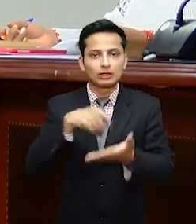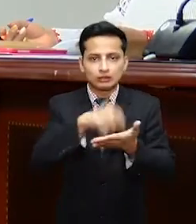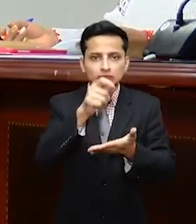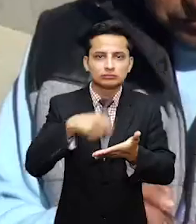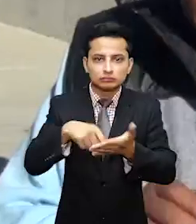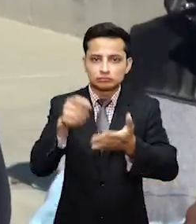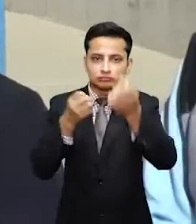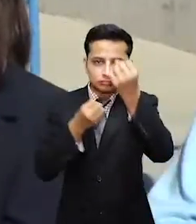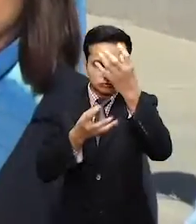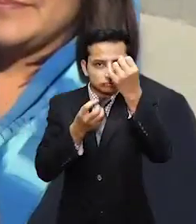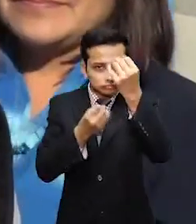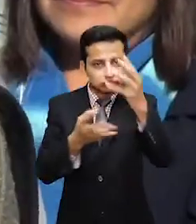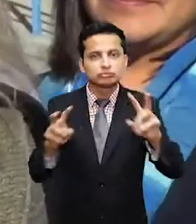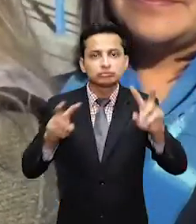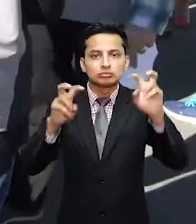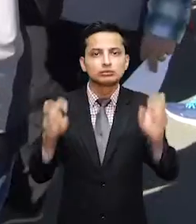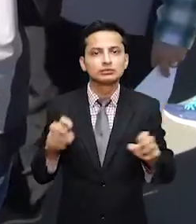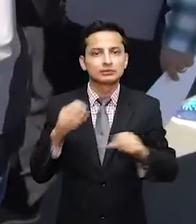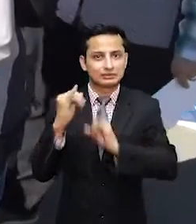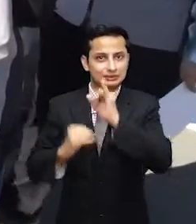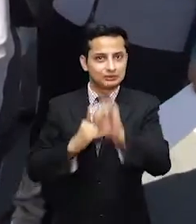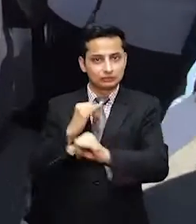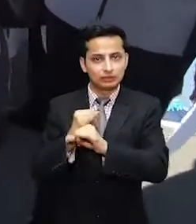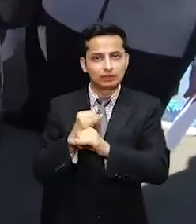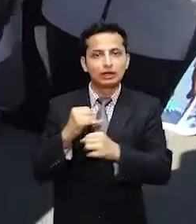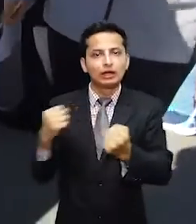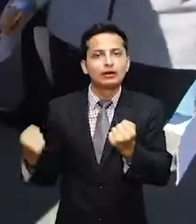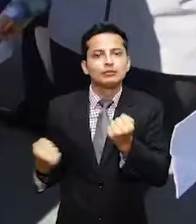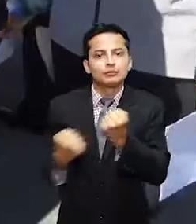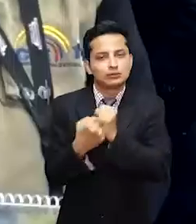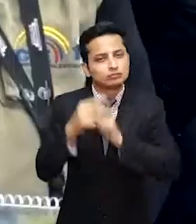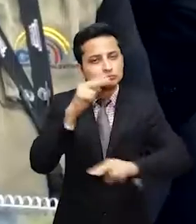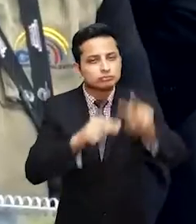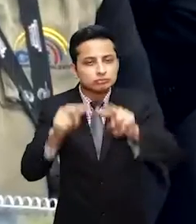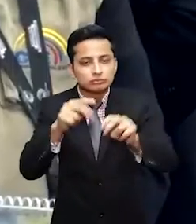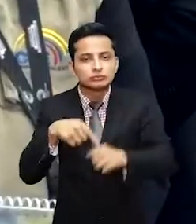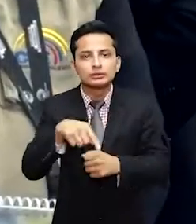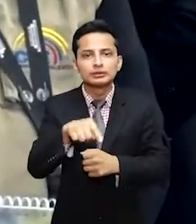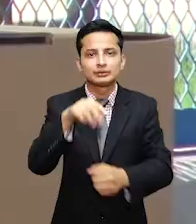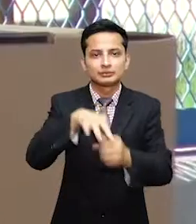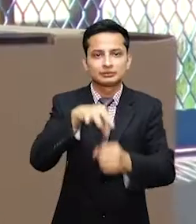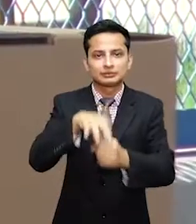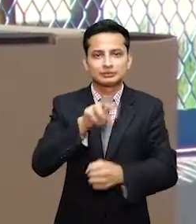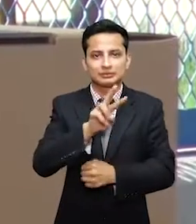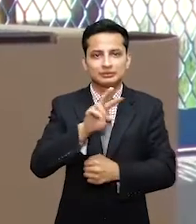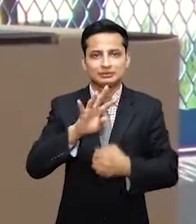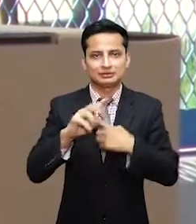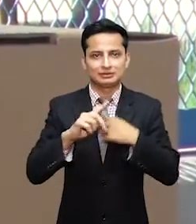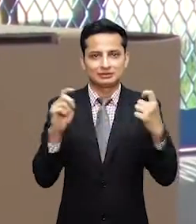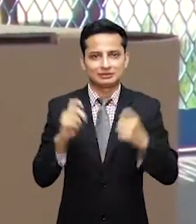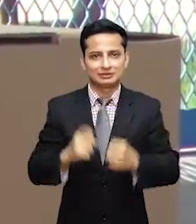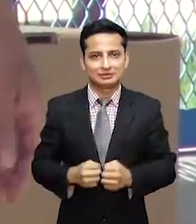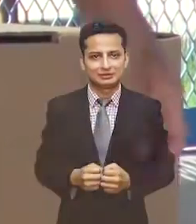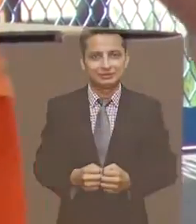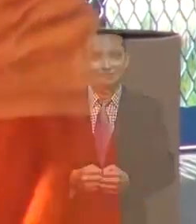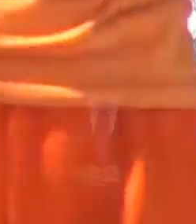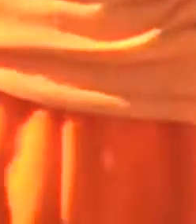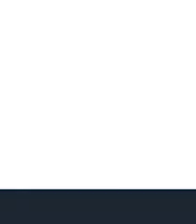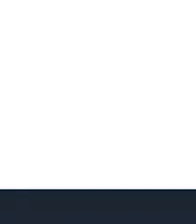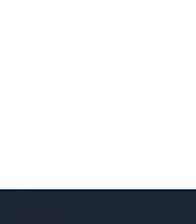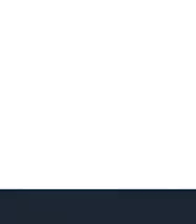y comunique los nombres de los organismos internacionales que acompañarán para las elecciones del domingo 24 de marzo.